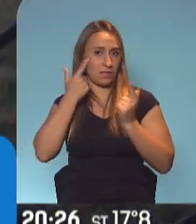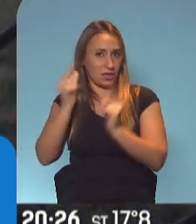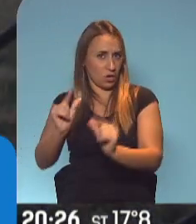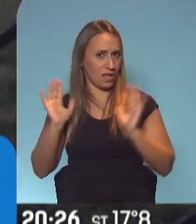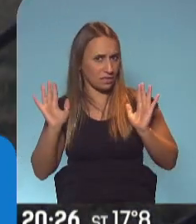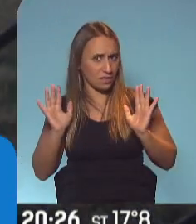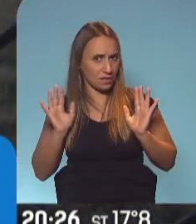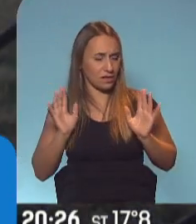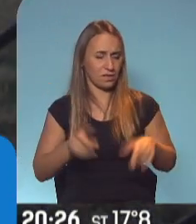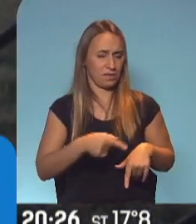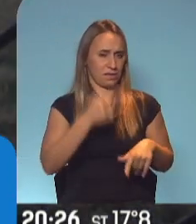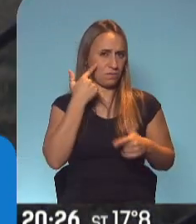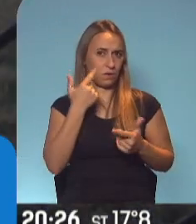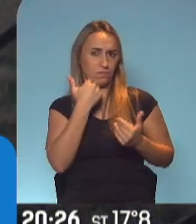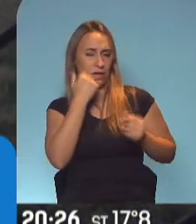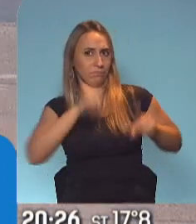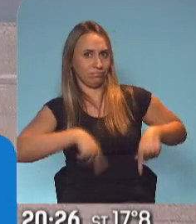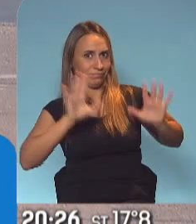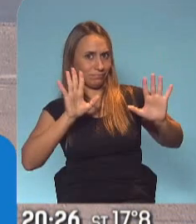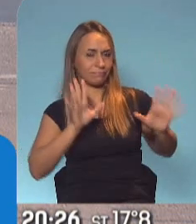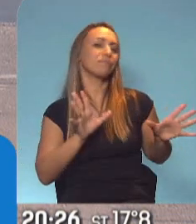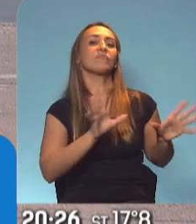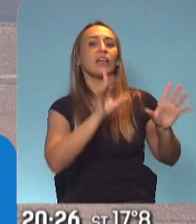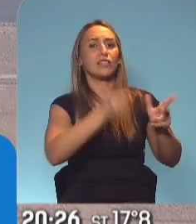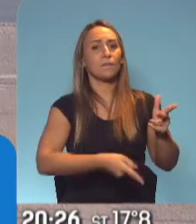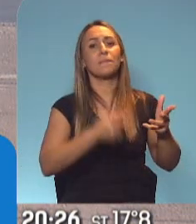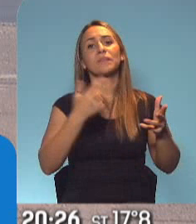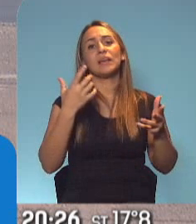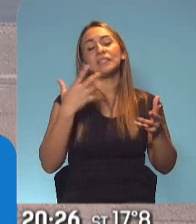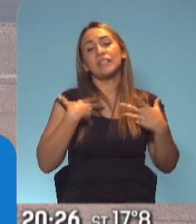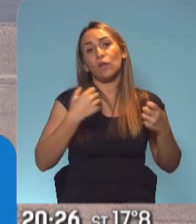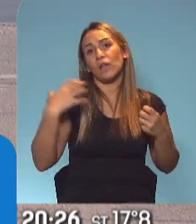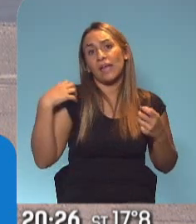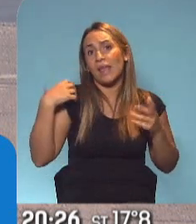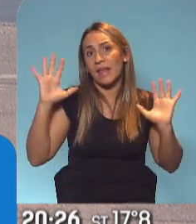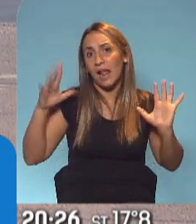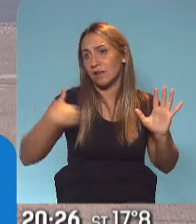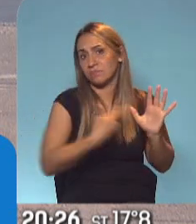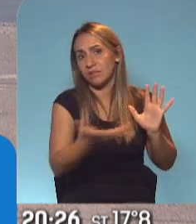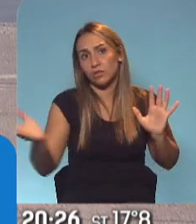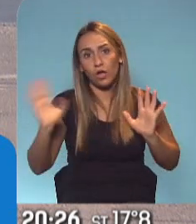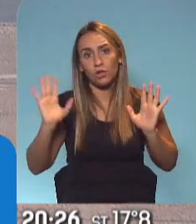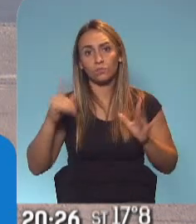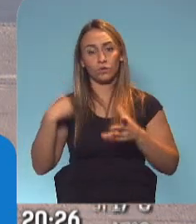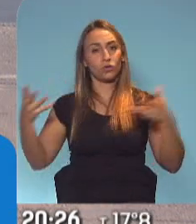en cuarto lugar, la salud general de la población, que nosotros obviamente estamos obligados